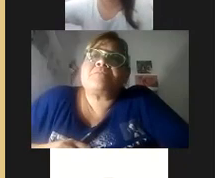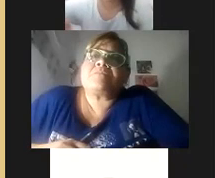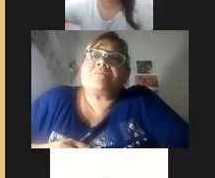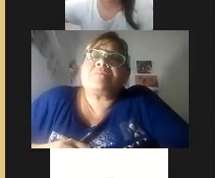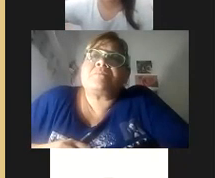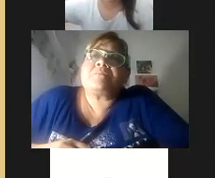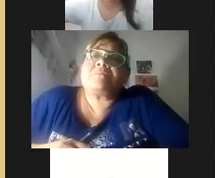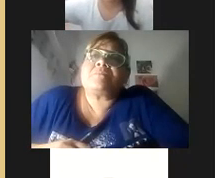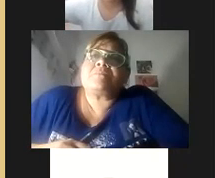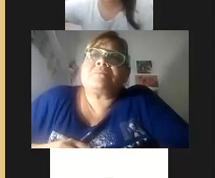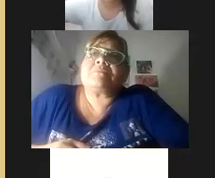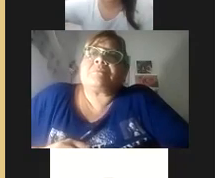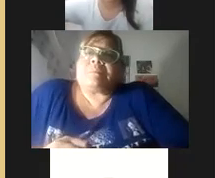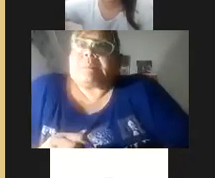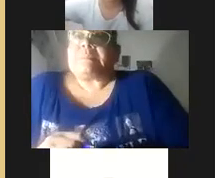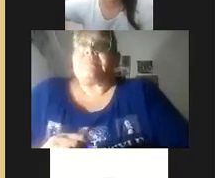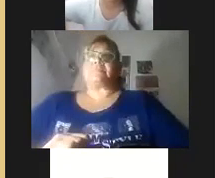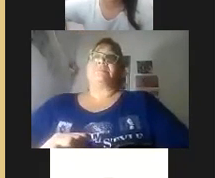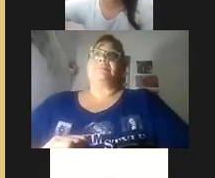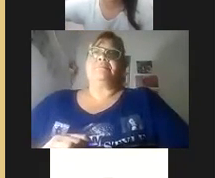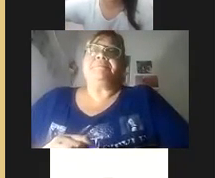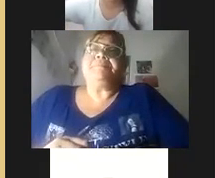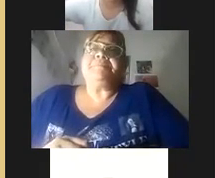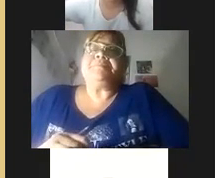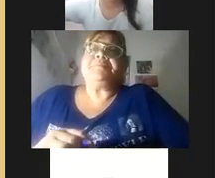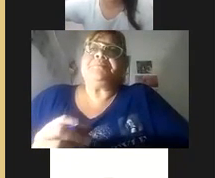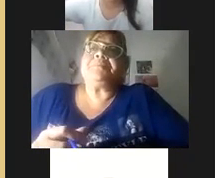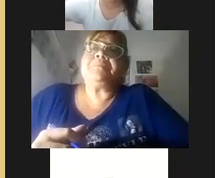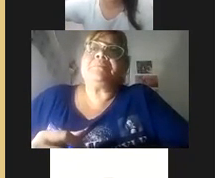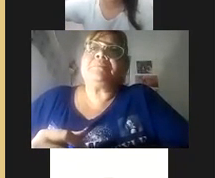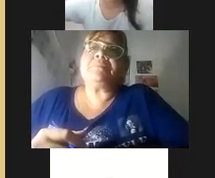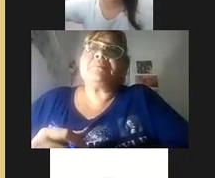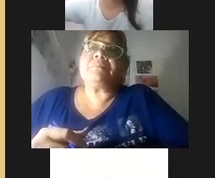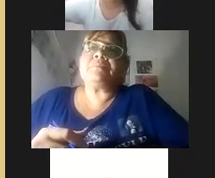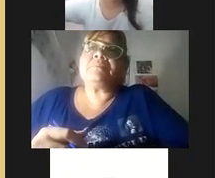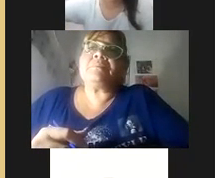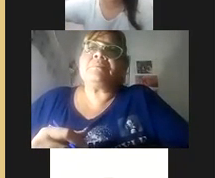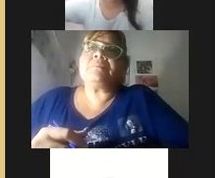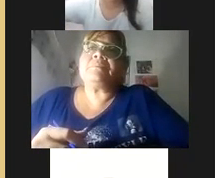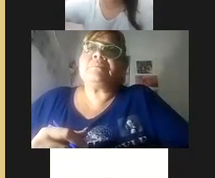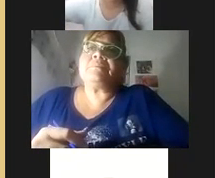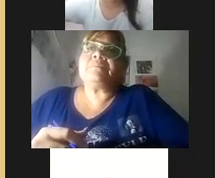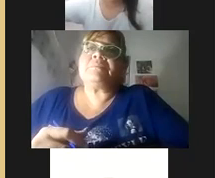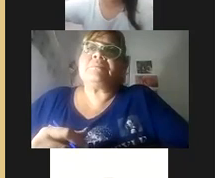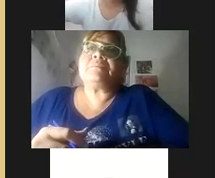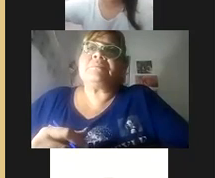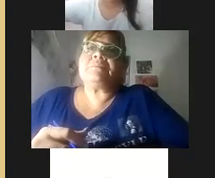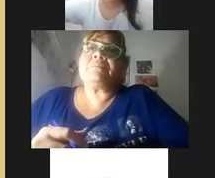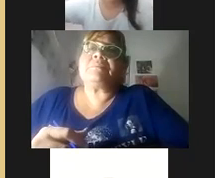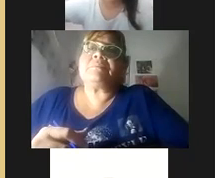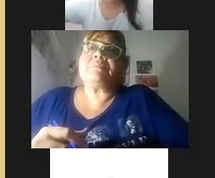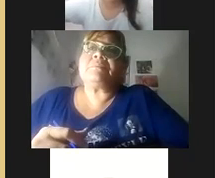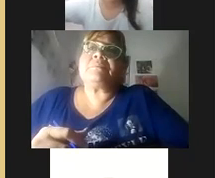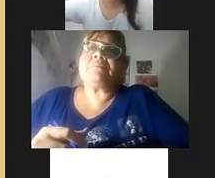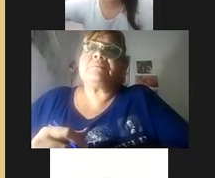pide sangre, pide que se forme sangre, entonces este mecanismo de reemplazo puede